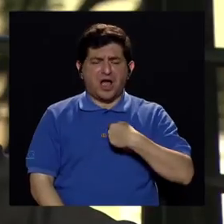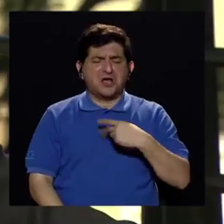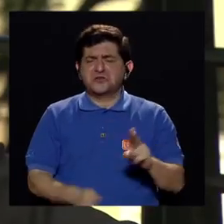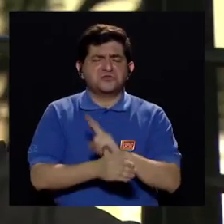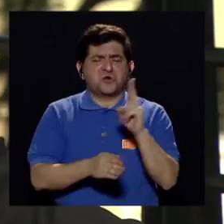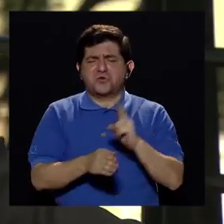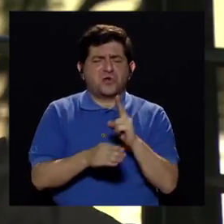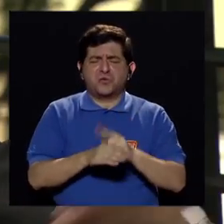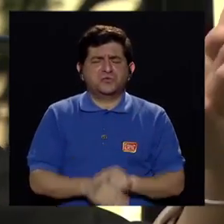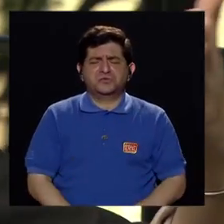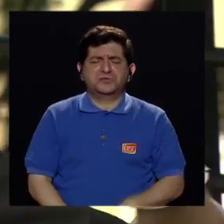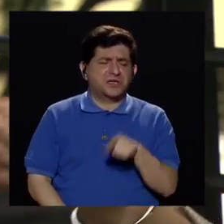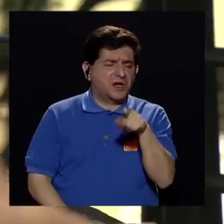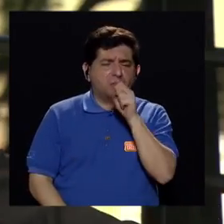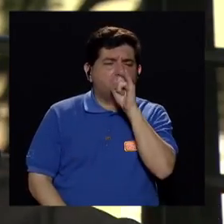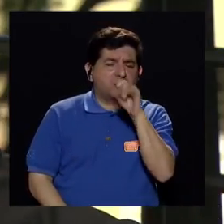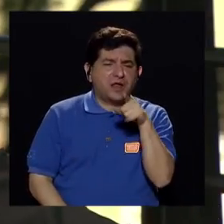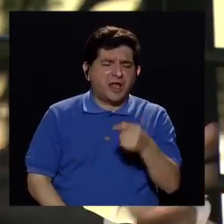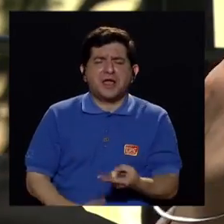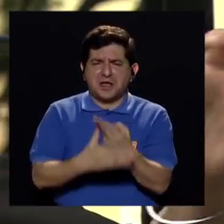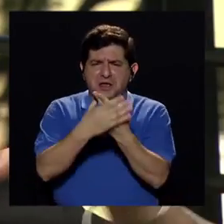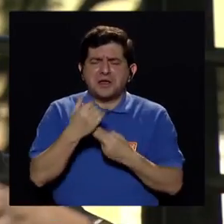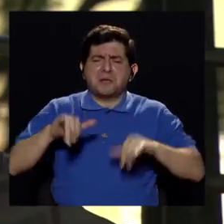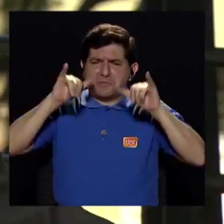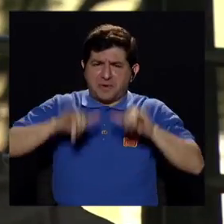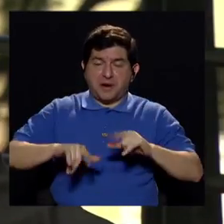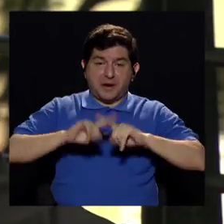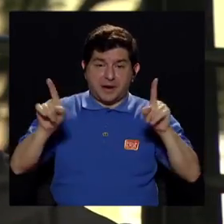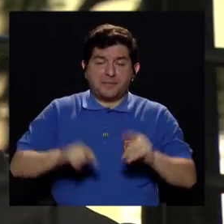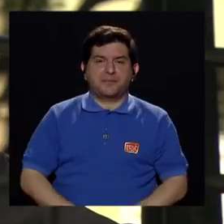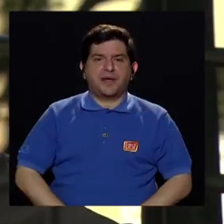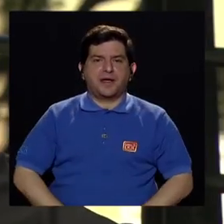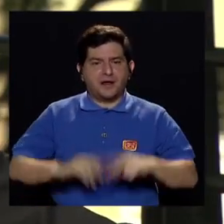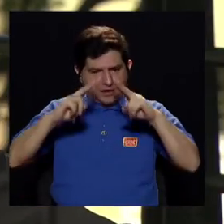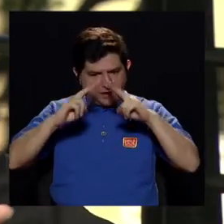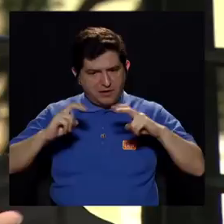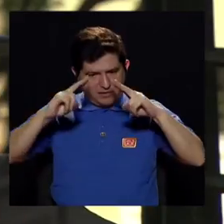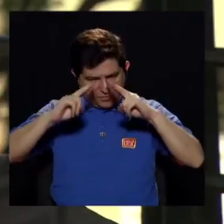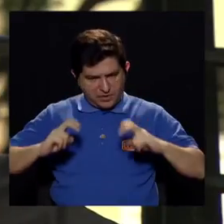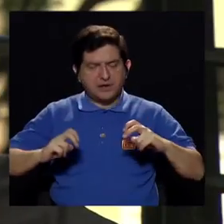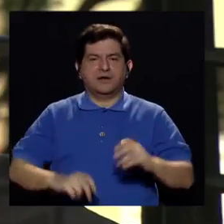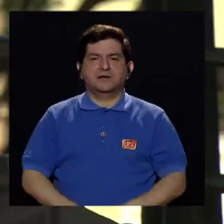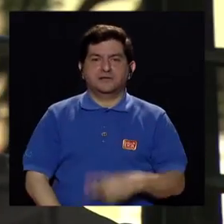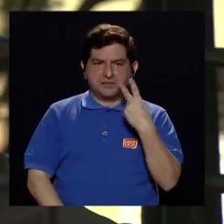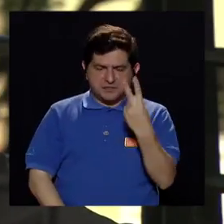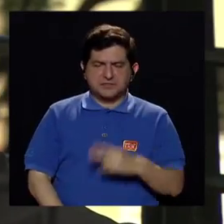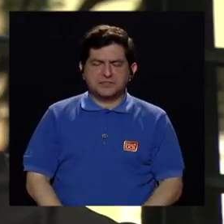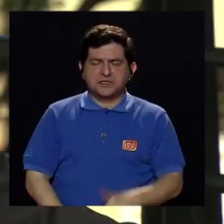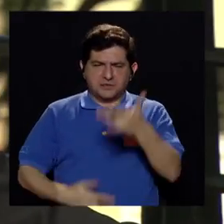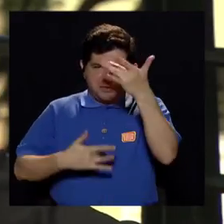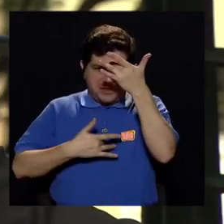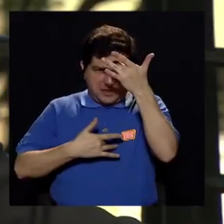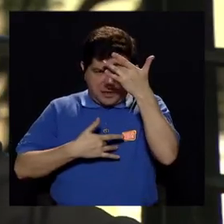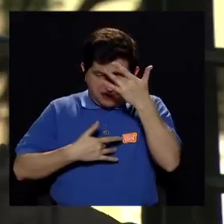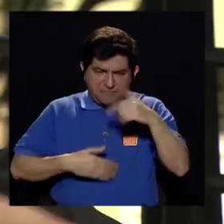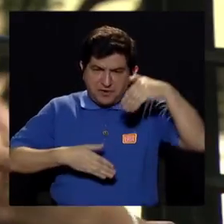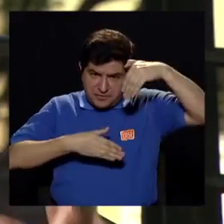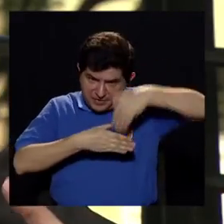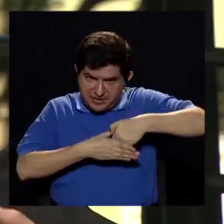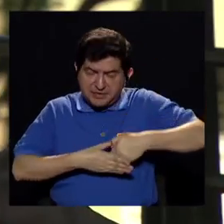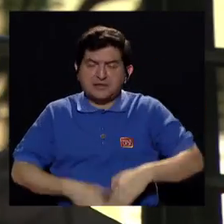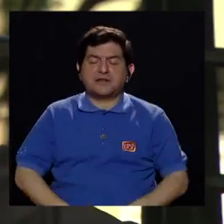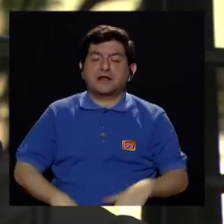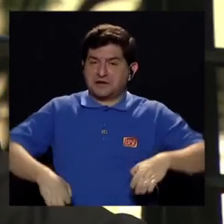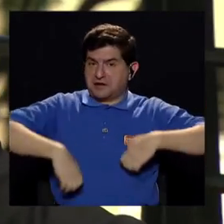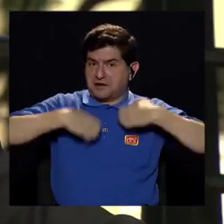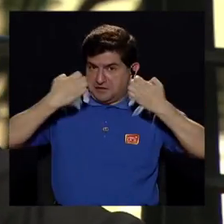mi pareja estable, pero nos podemos hacer una guía de exámenes para ver si hay un contagio o no hay un contagio. Si bien